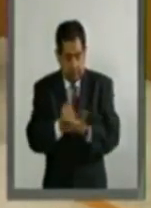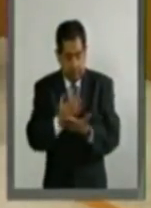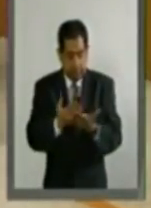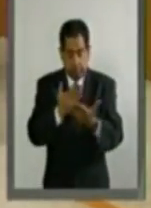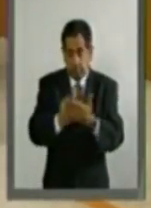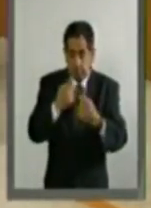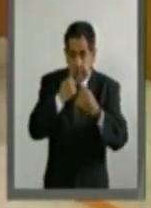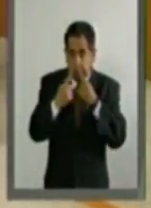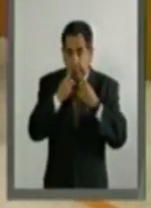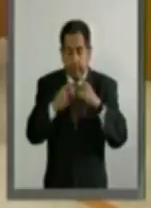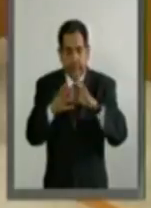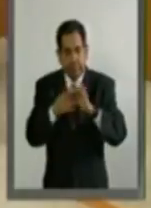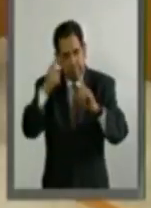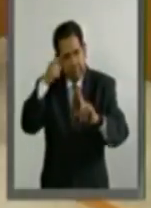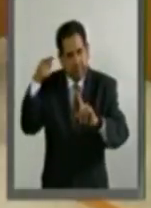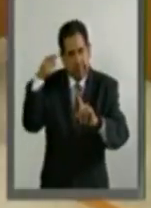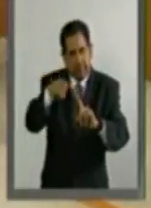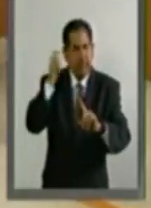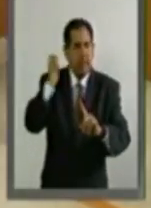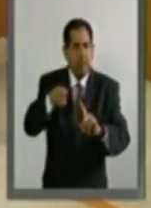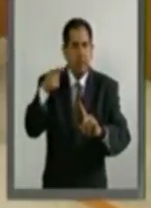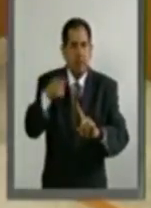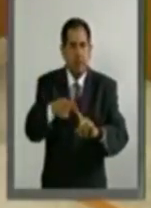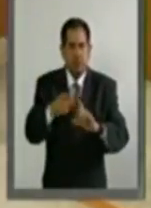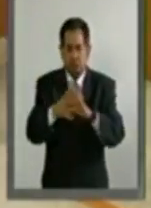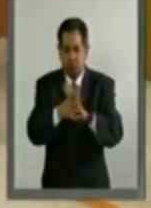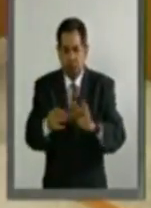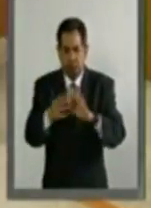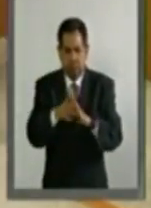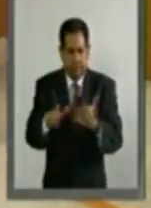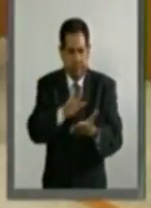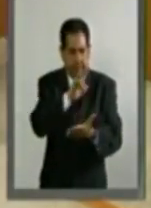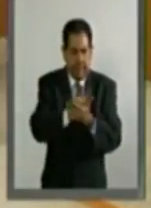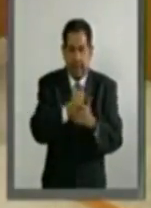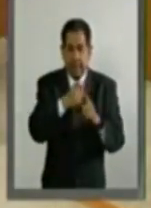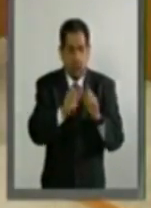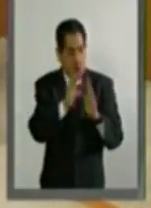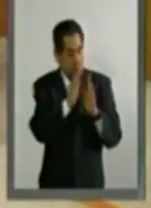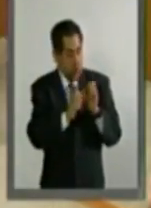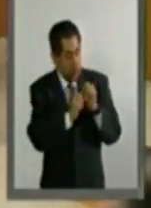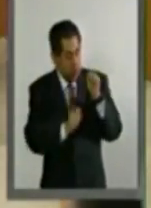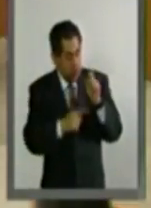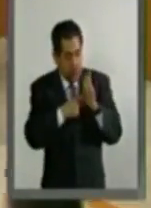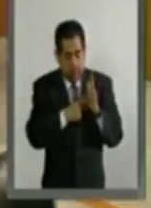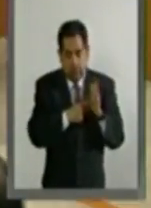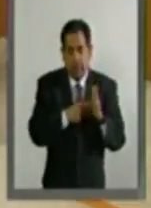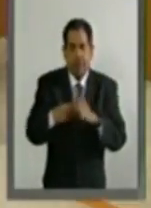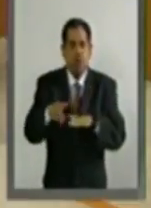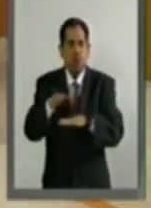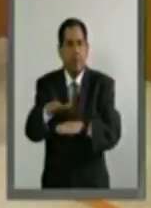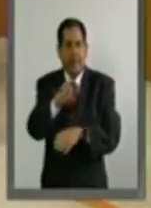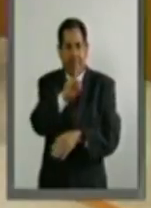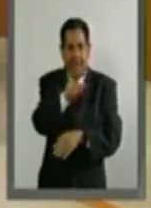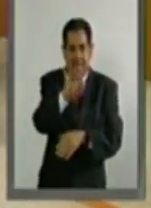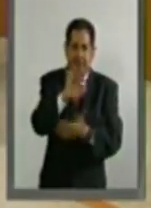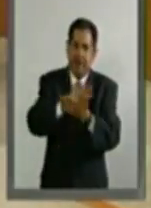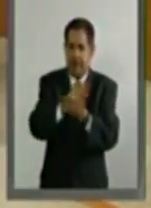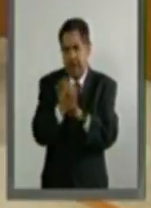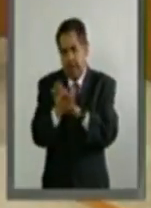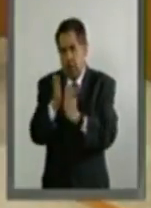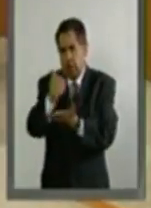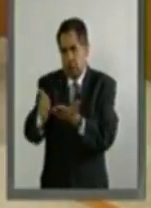discutimos tiene como objetivo medular armonizar la reforma constitucional que transformó el Distrito Federal de la Ciudad de